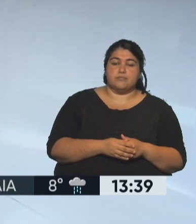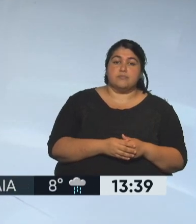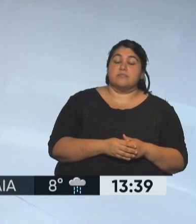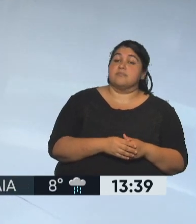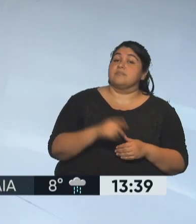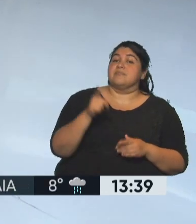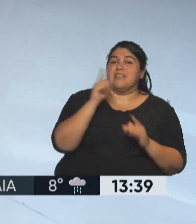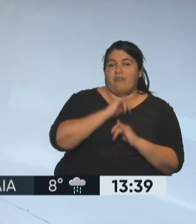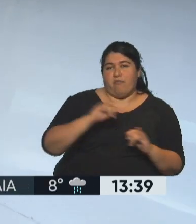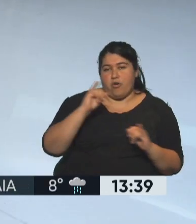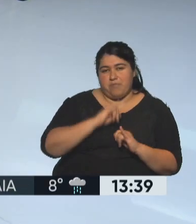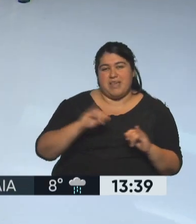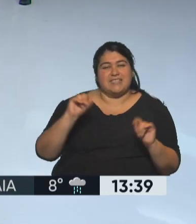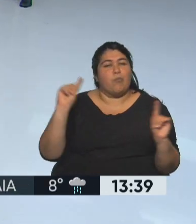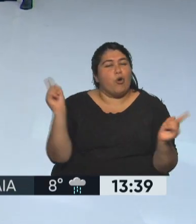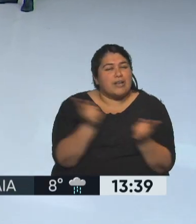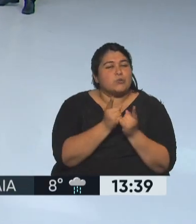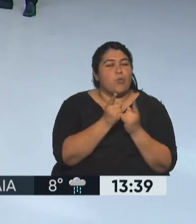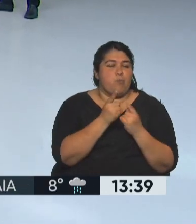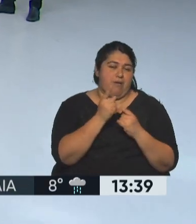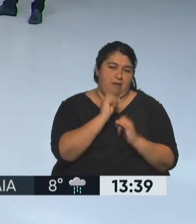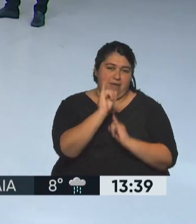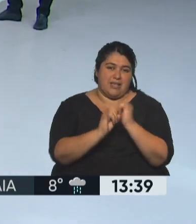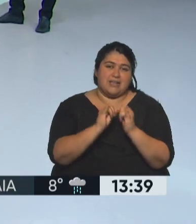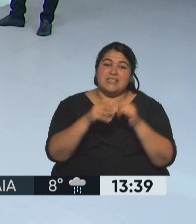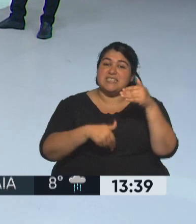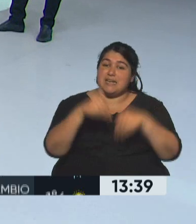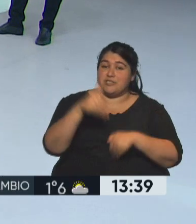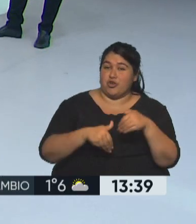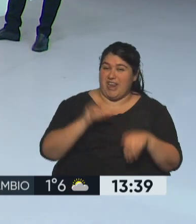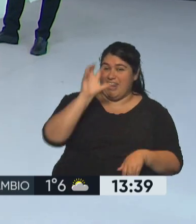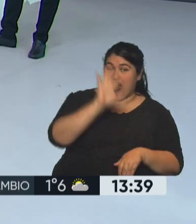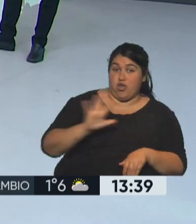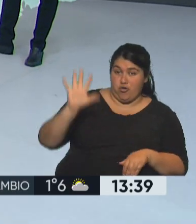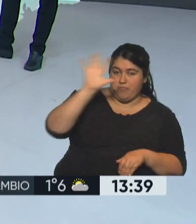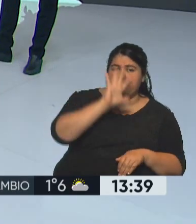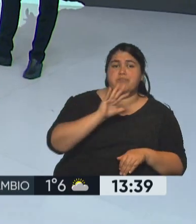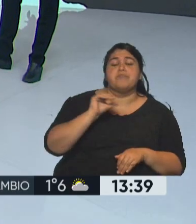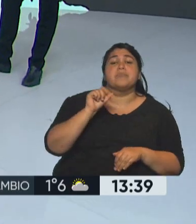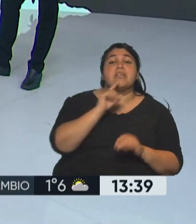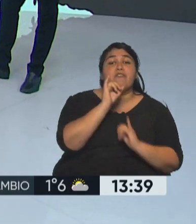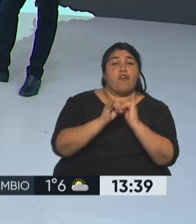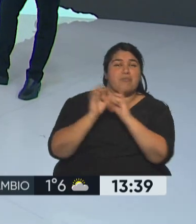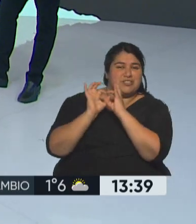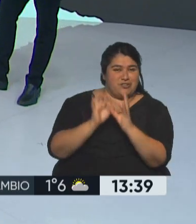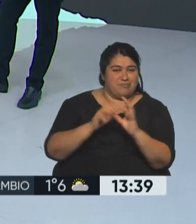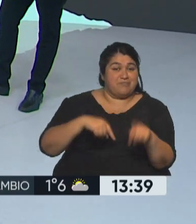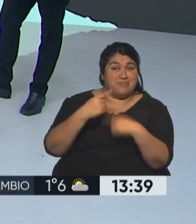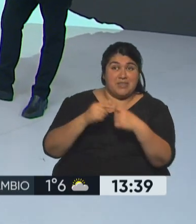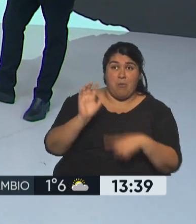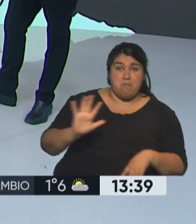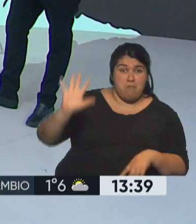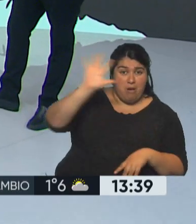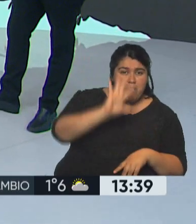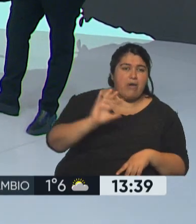Allí el informe y este resumen de lo que ha pasado en estas elecciones regionales. Rápidamente, como continuidad de este informe especial, vemos el mapa allí